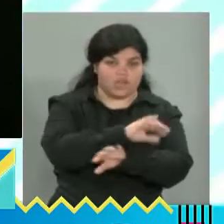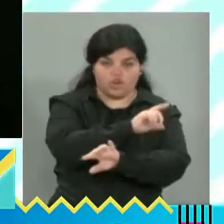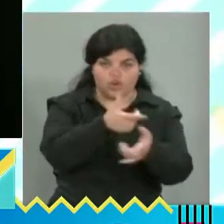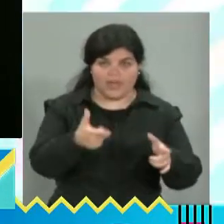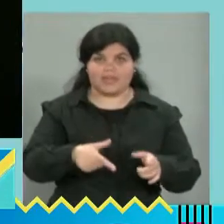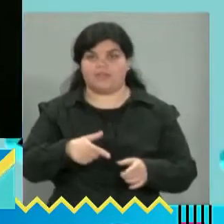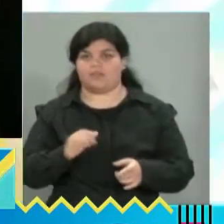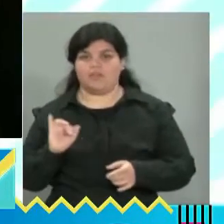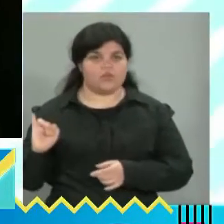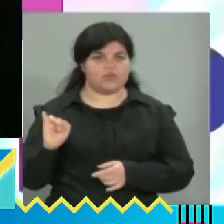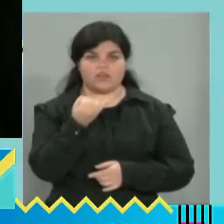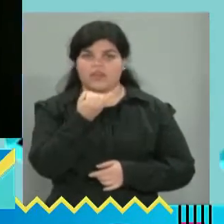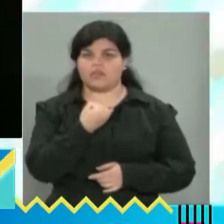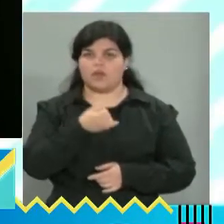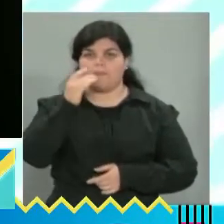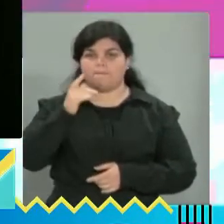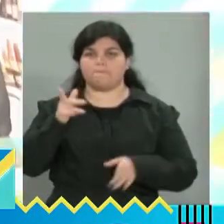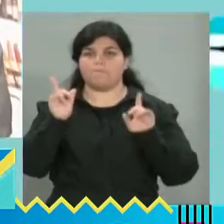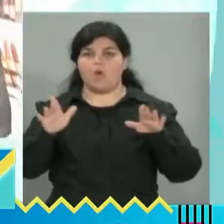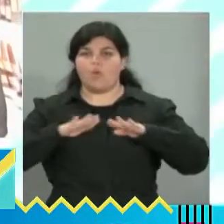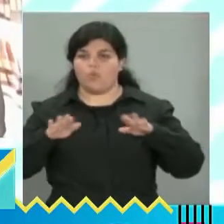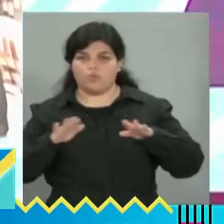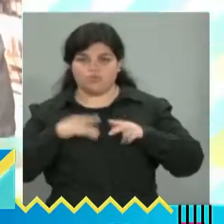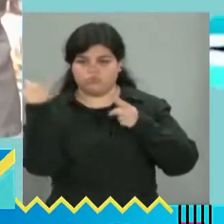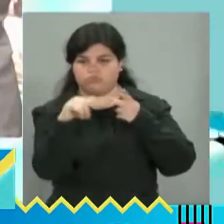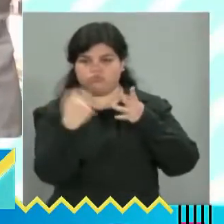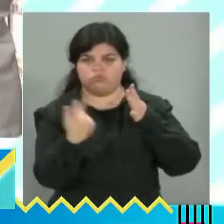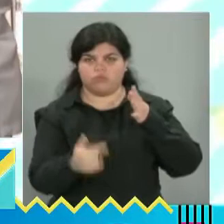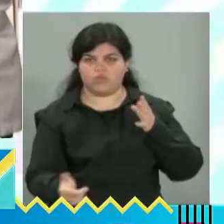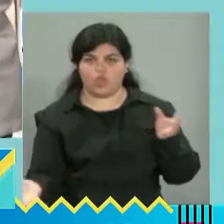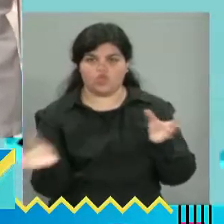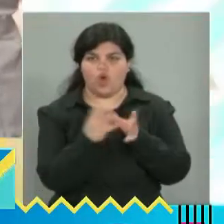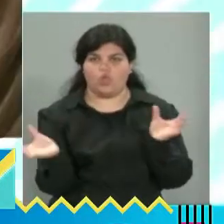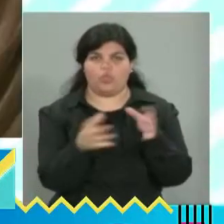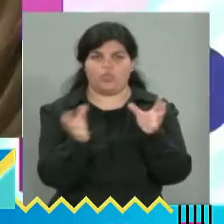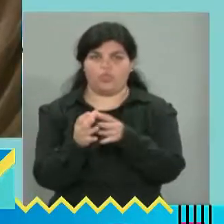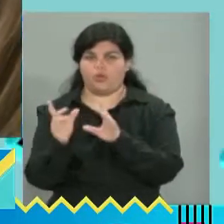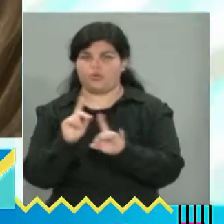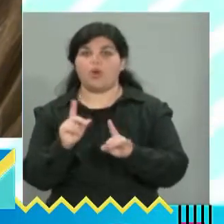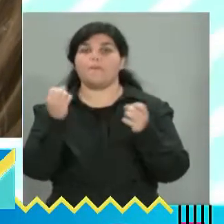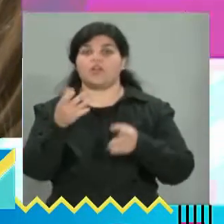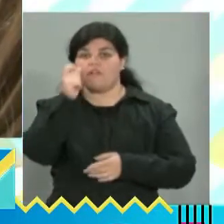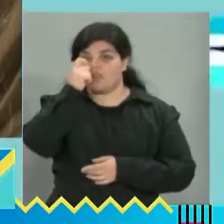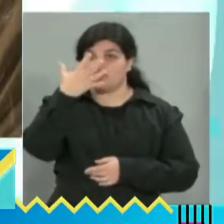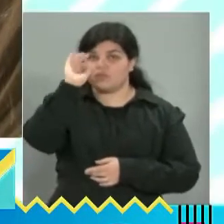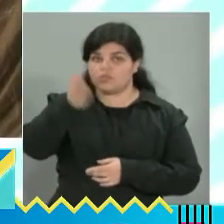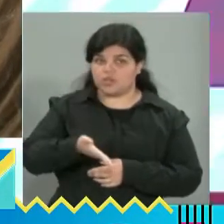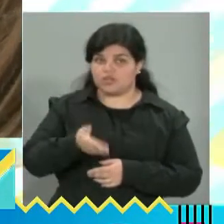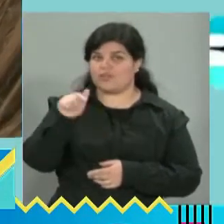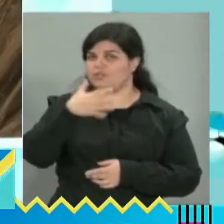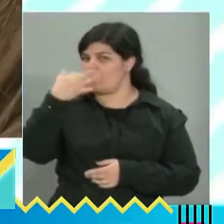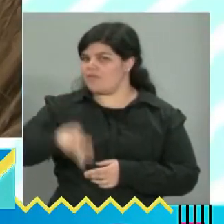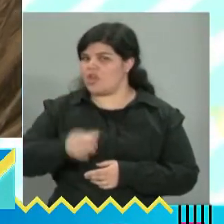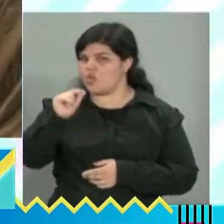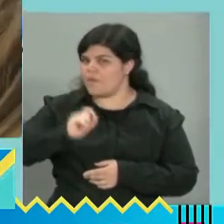ni los nutricionistas, ni los profesionales de educación física para tratar a toda la población que fuma, porque ahí dice el 25% y esa cifra es un poco mayor.